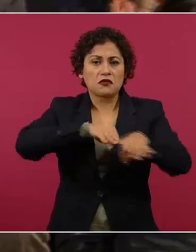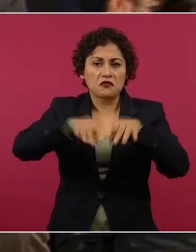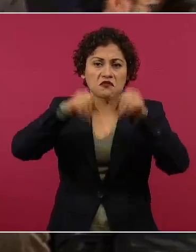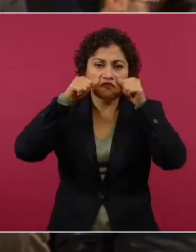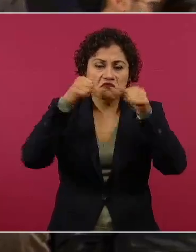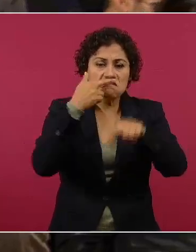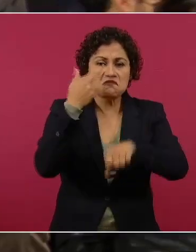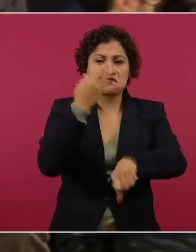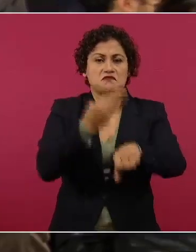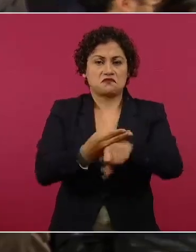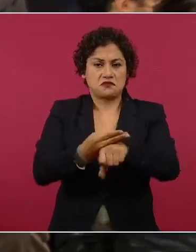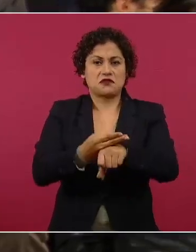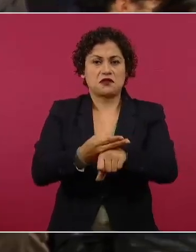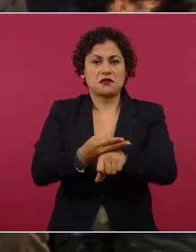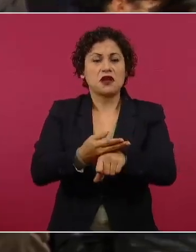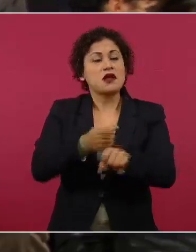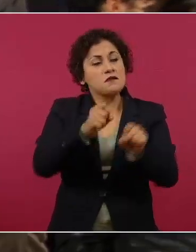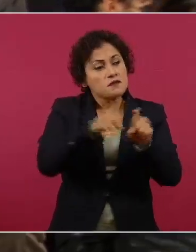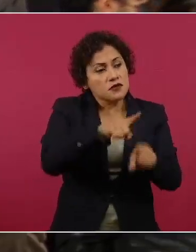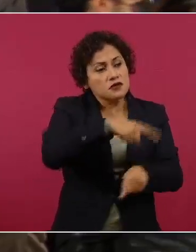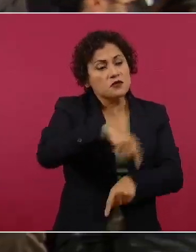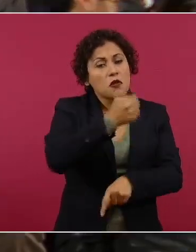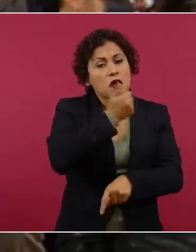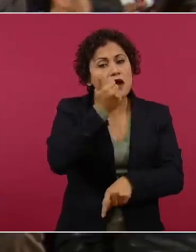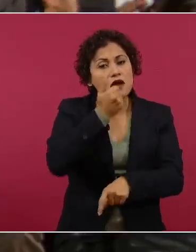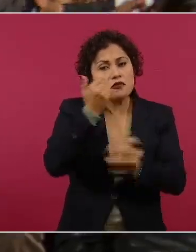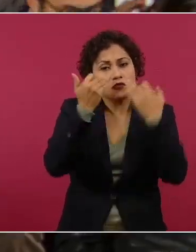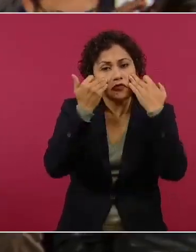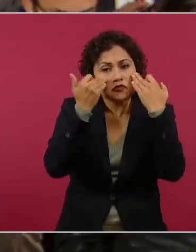responsable, como lo señalan sus mismos alumnos en las